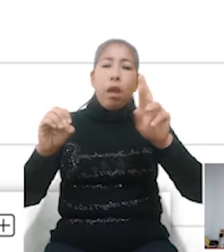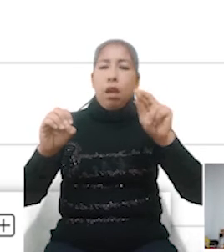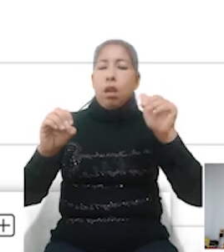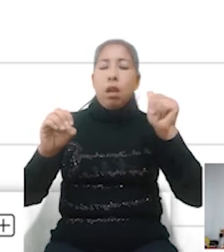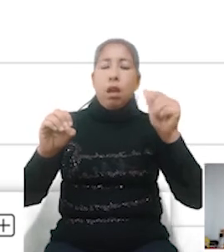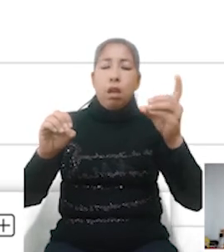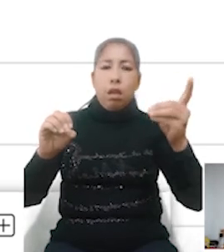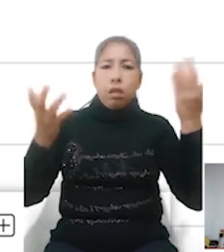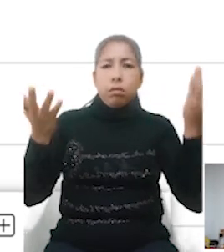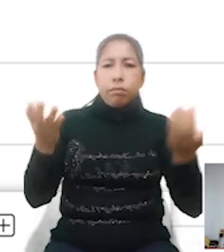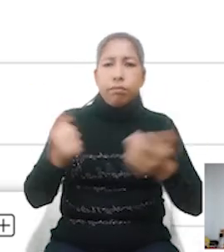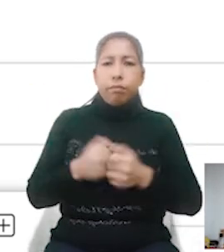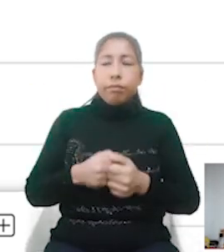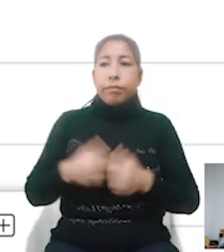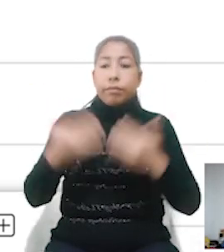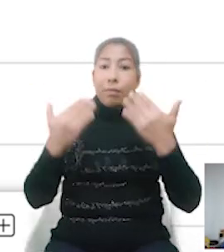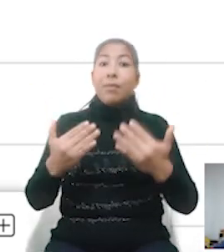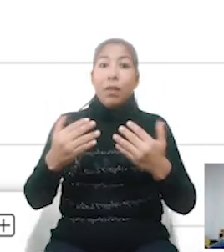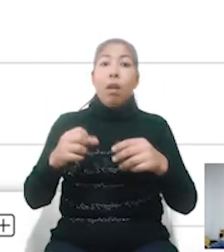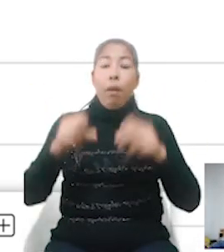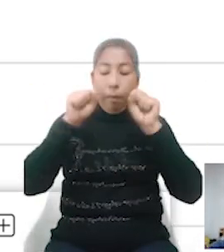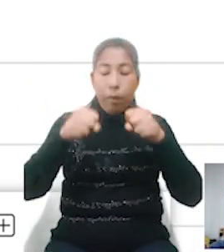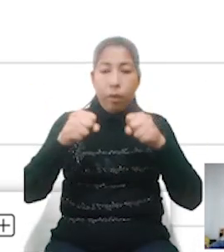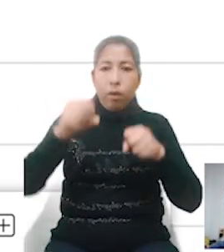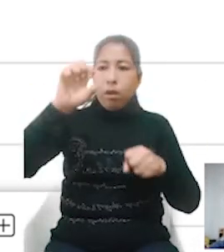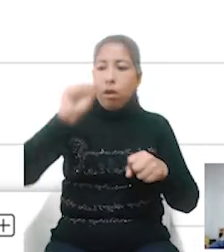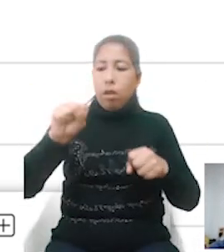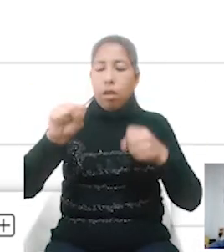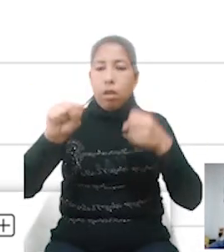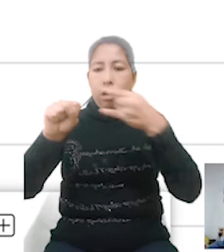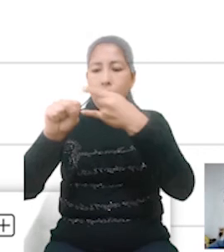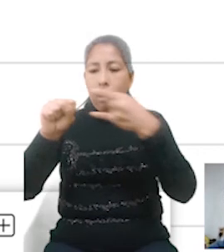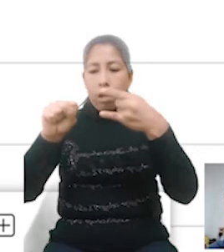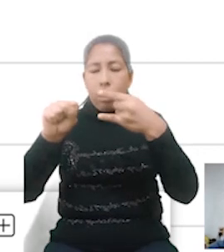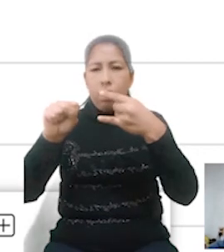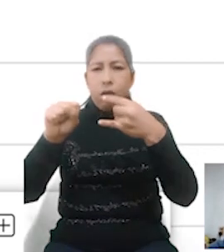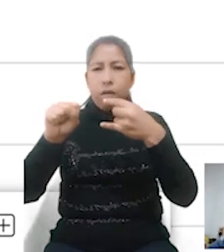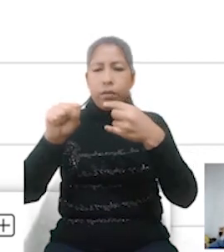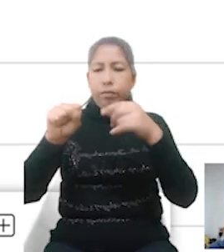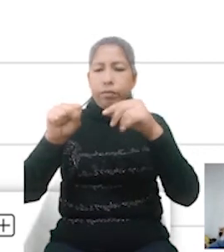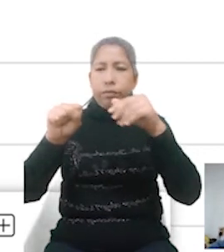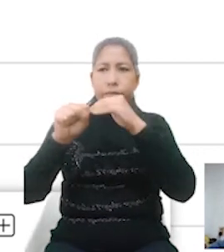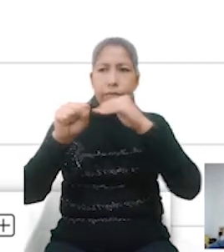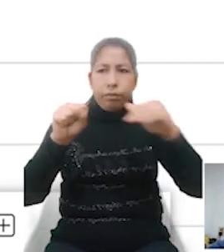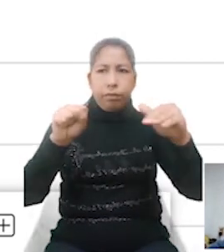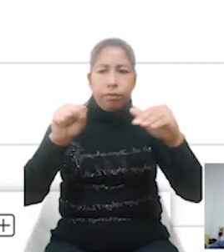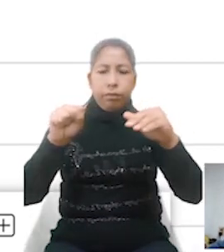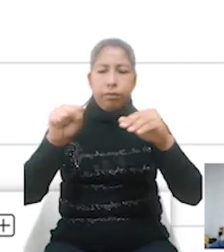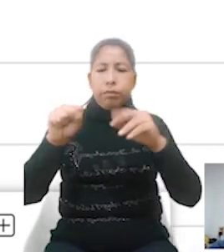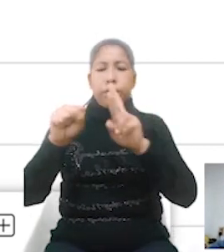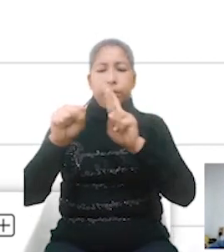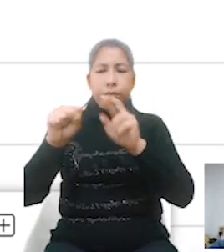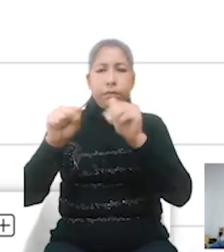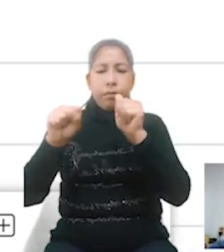quiere utilizar el valor decimal, lo puede hacer. Calculamos entonces, tenemos nuestra fórmula para calcular la longitud de arco, es igual